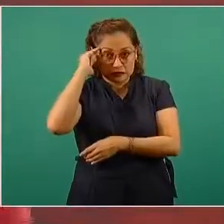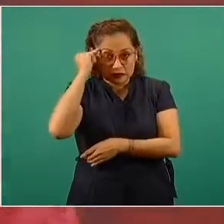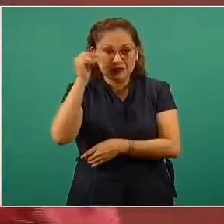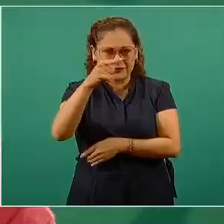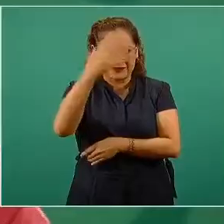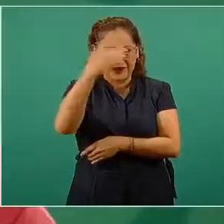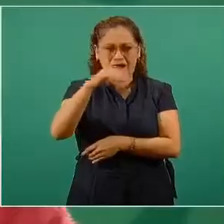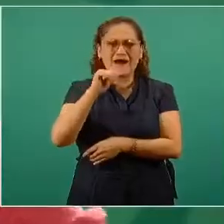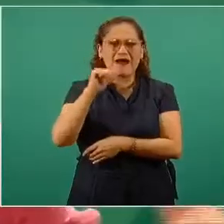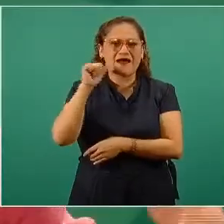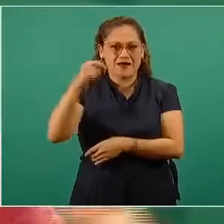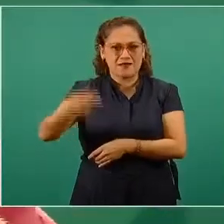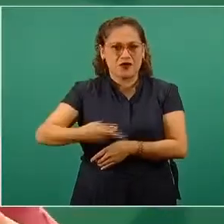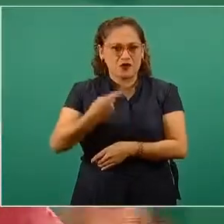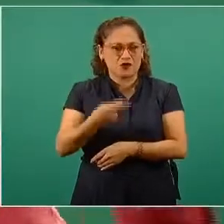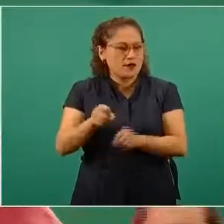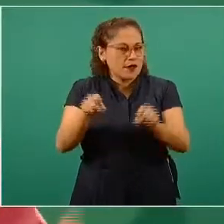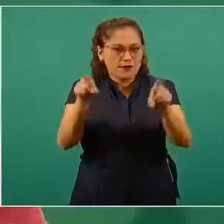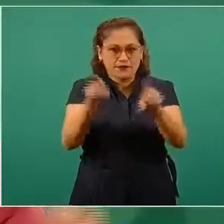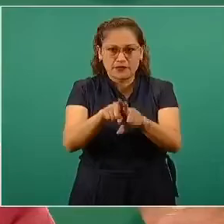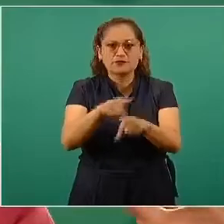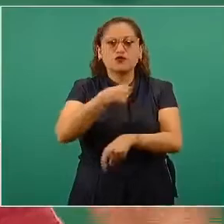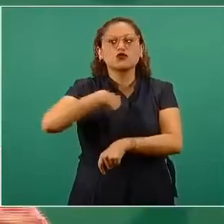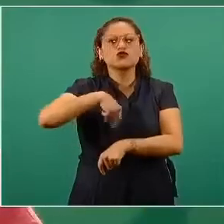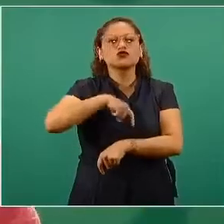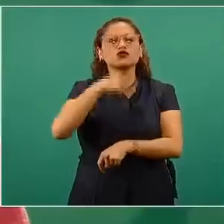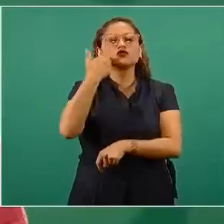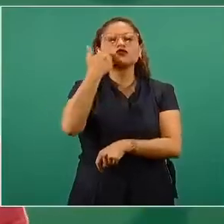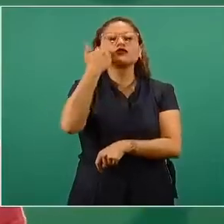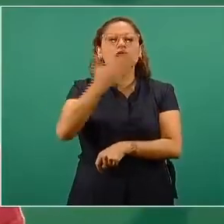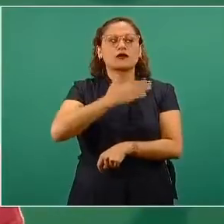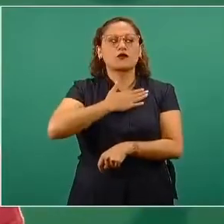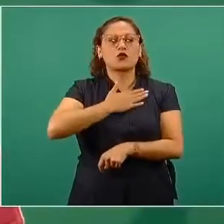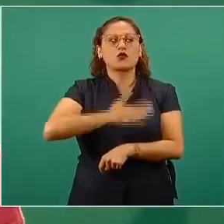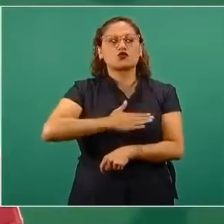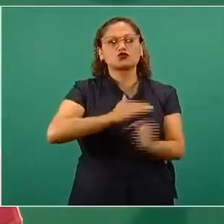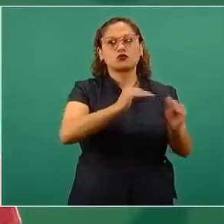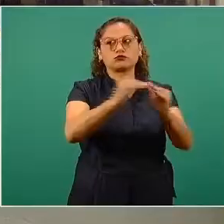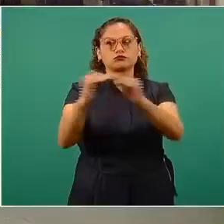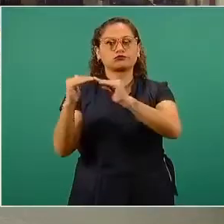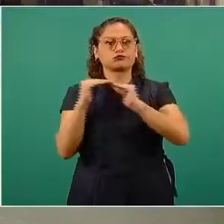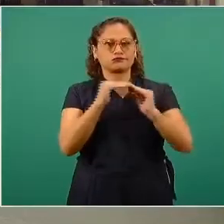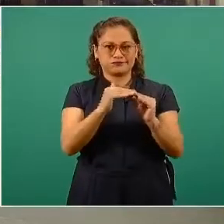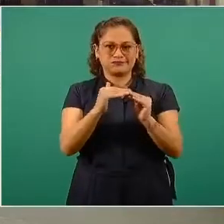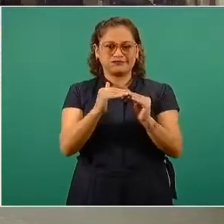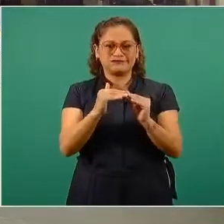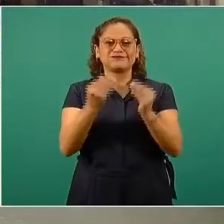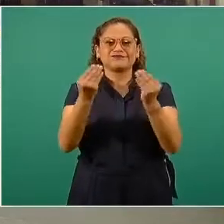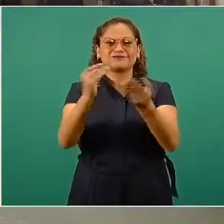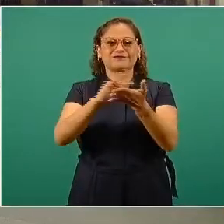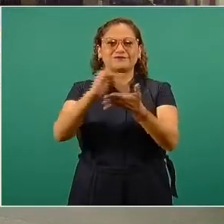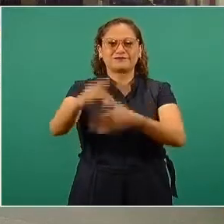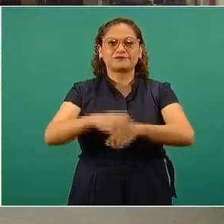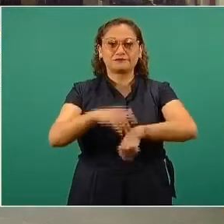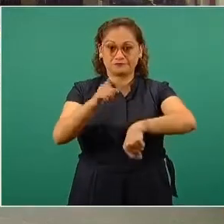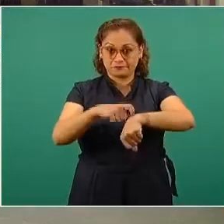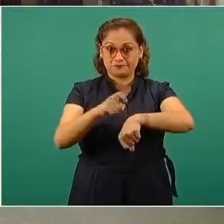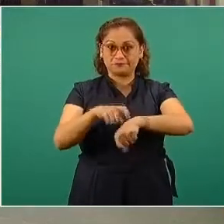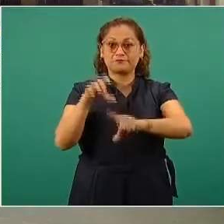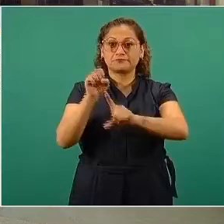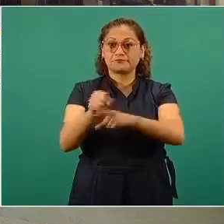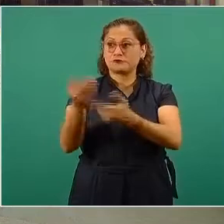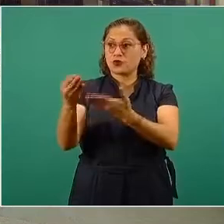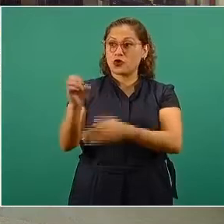Olvera. Queremos que todas y todos estén integradas e integrados. Muchas gracias. Creo que nos da tiempo entonces,